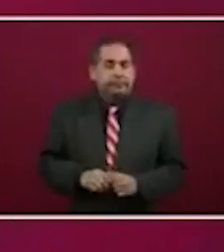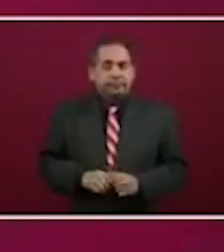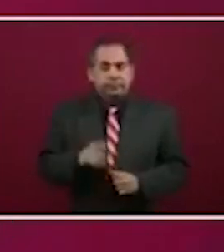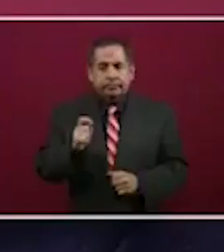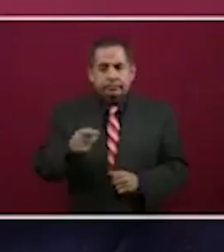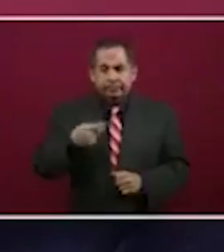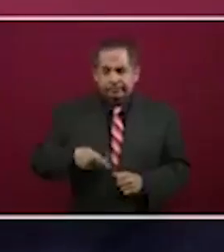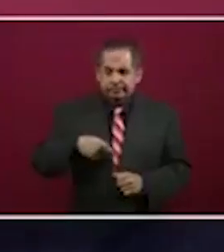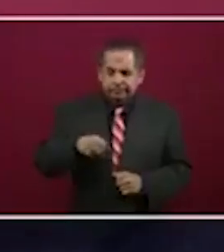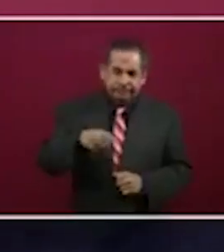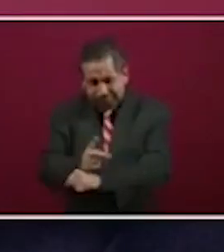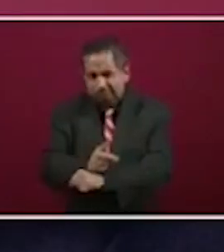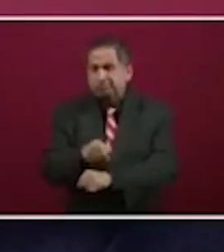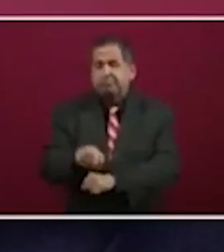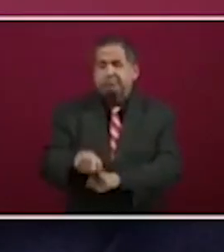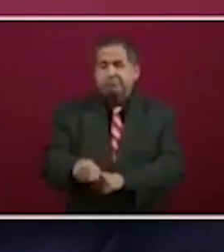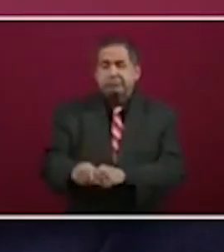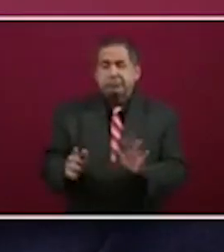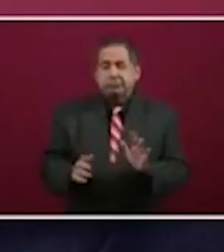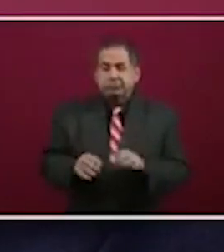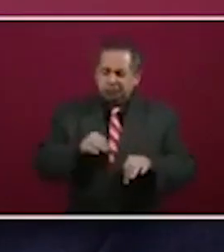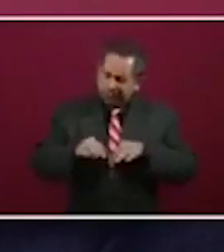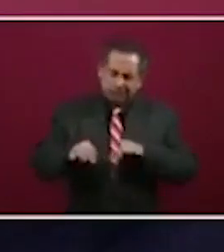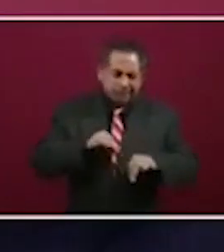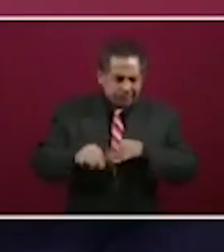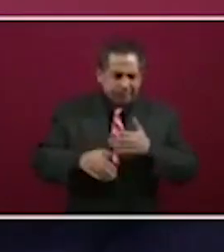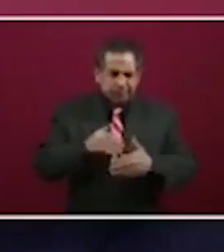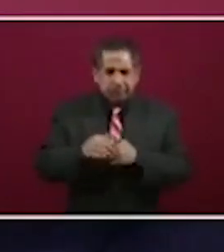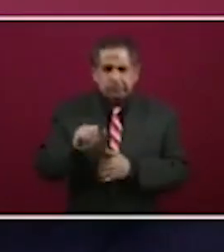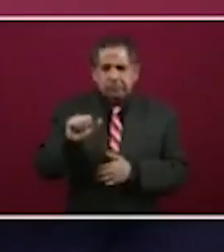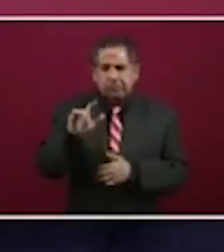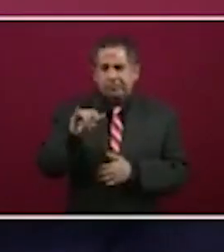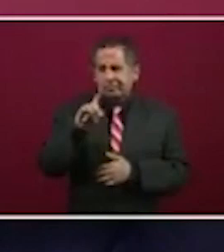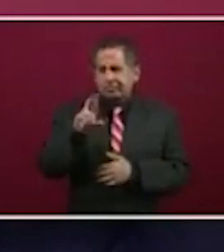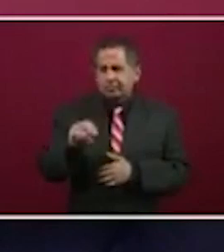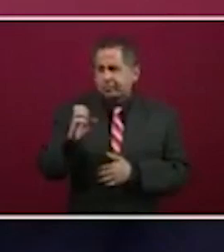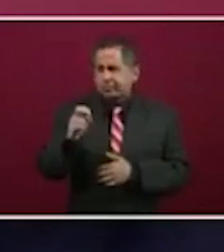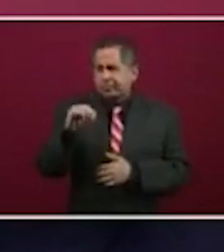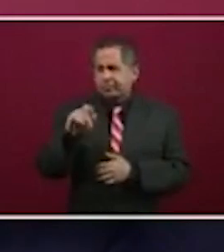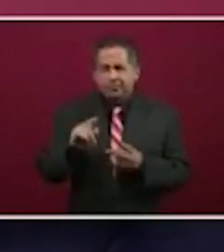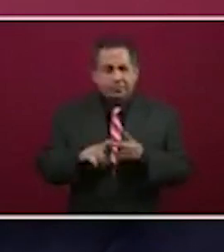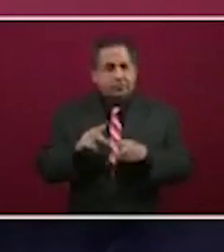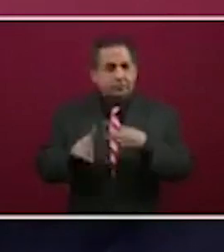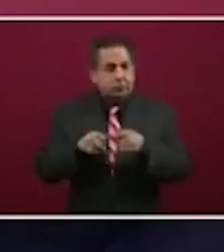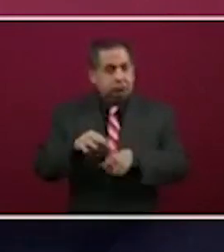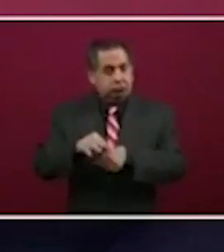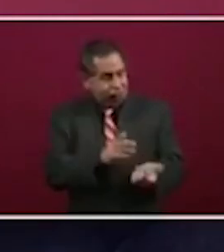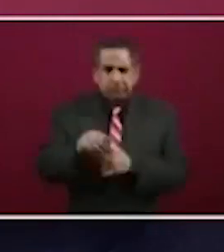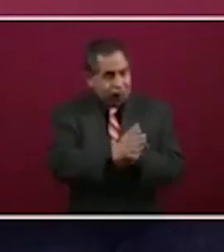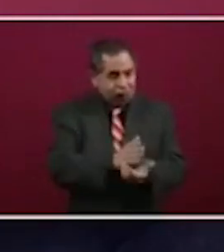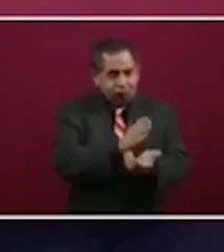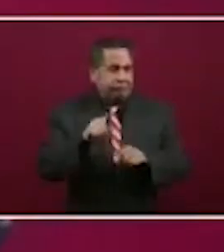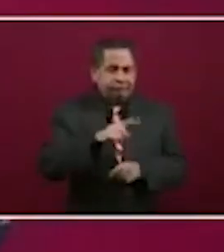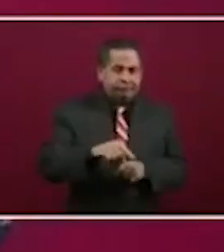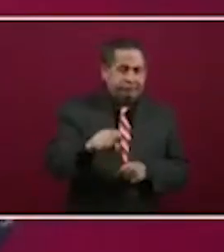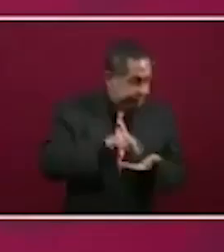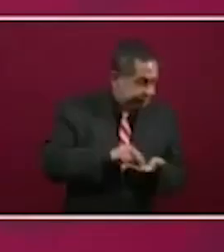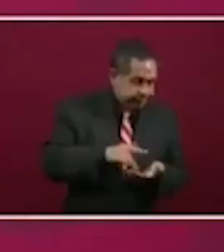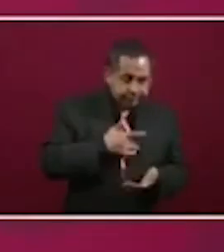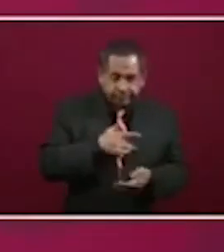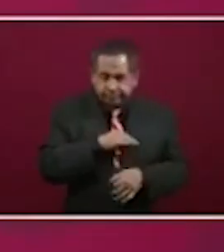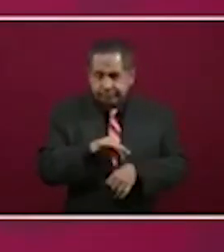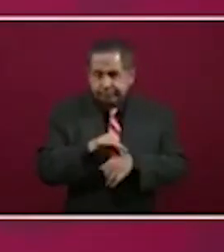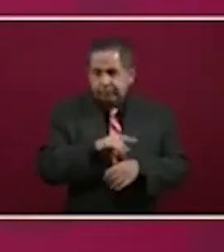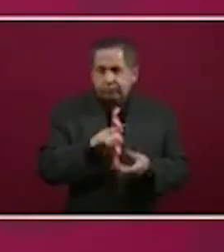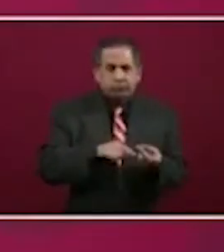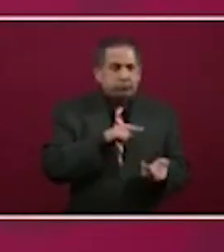son gentes de primer no han dejado de trabajar alejandro encinas va personalmente a el terreno